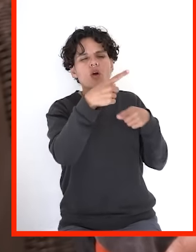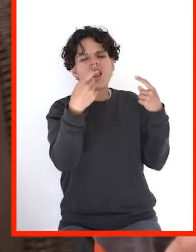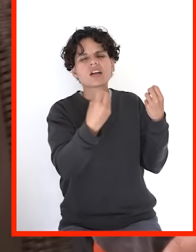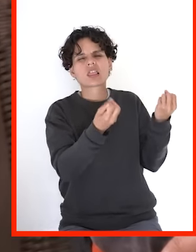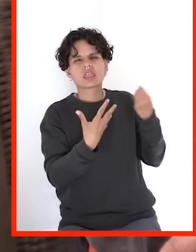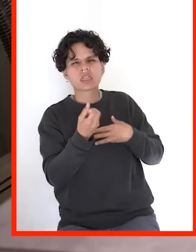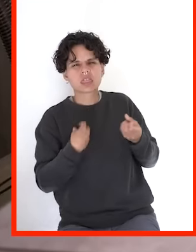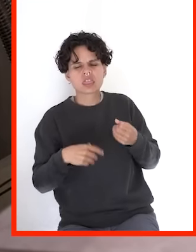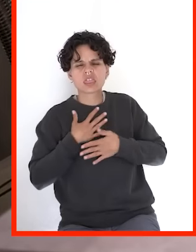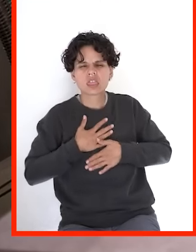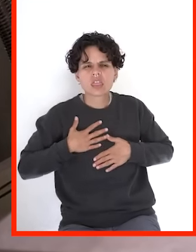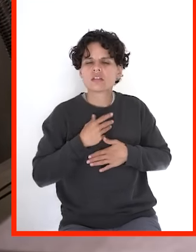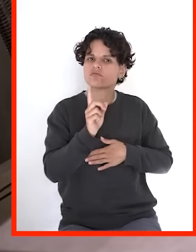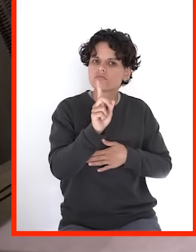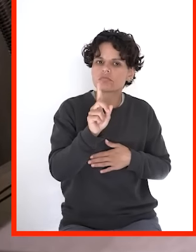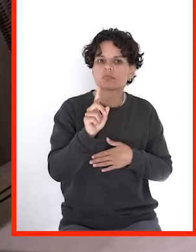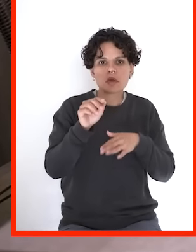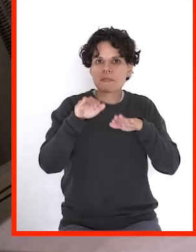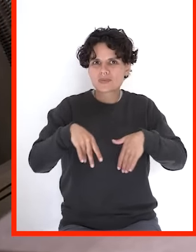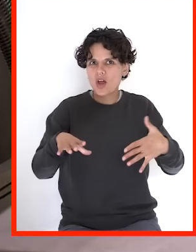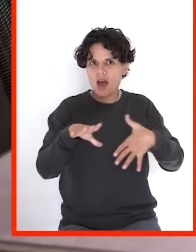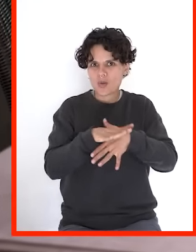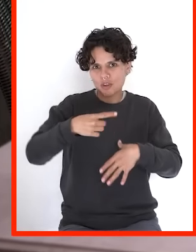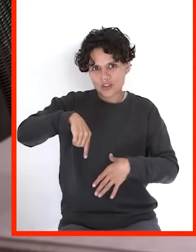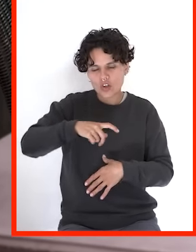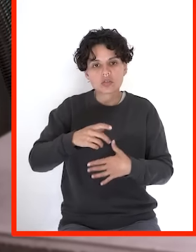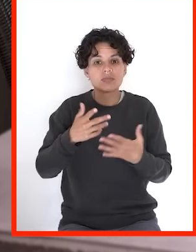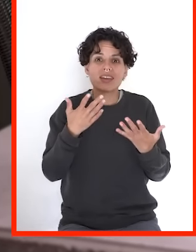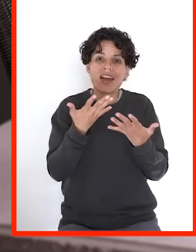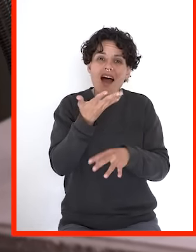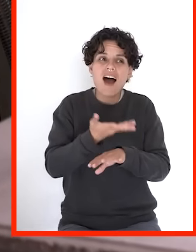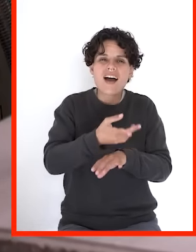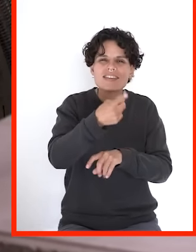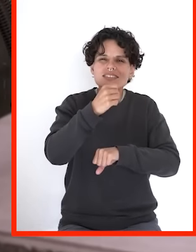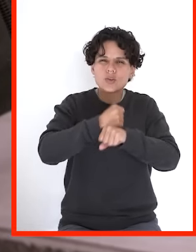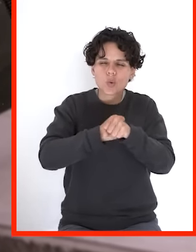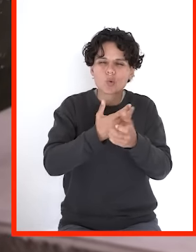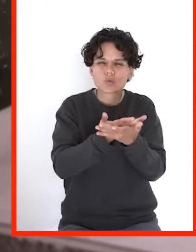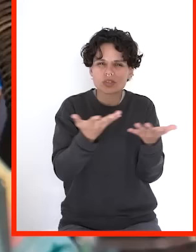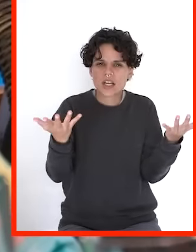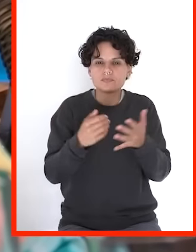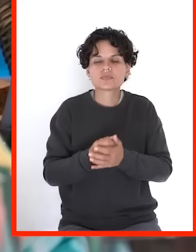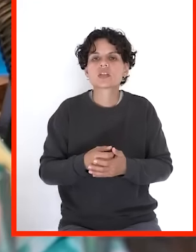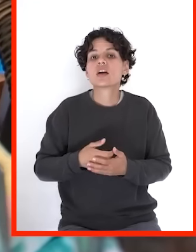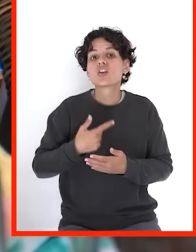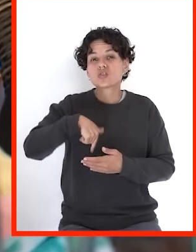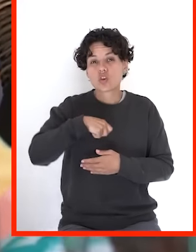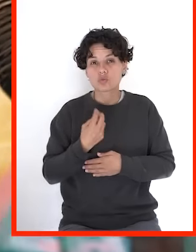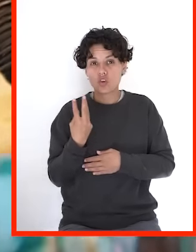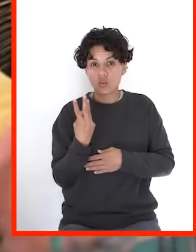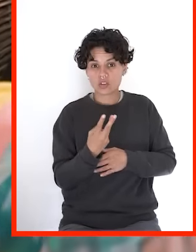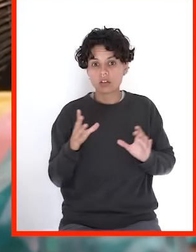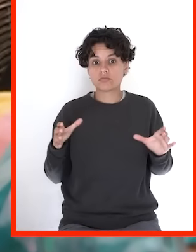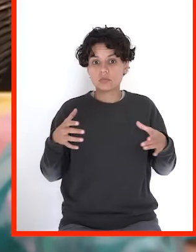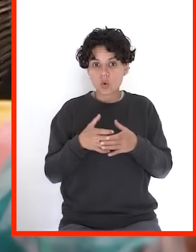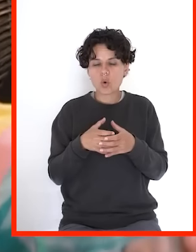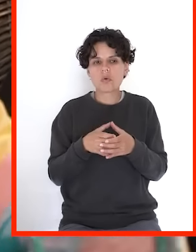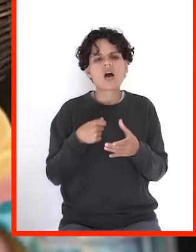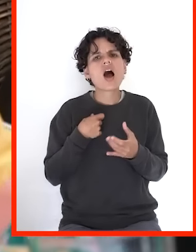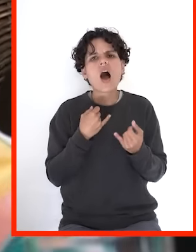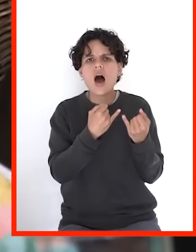repente que hay de afuera y que tienen estos mundos, pues, esta industria. Yo creo que como la energía que tenemos como grupo, la